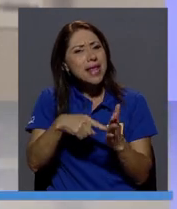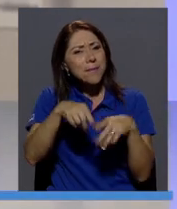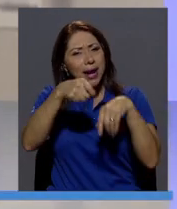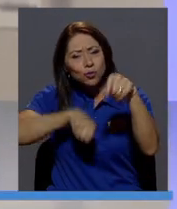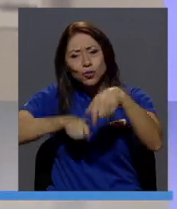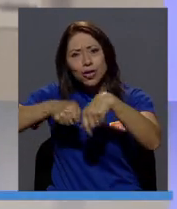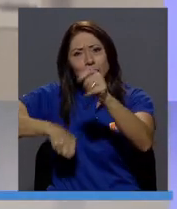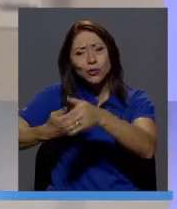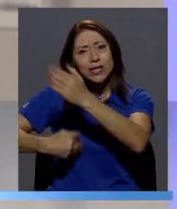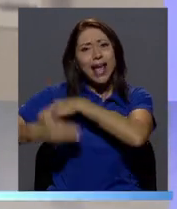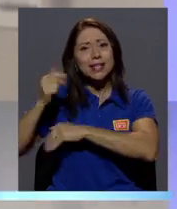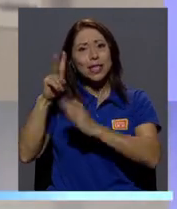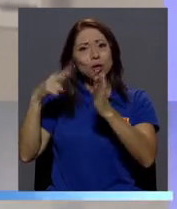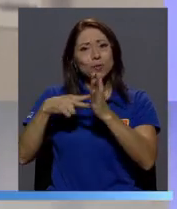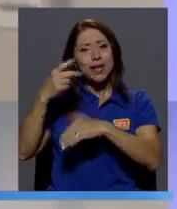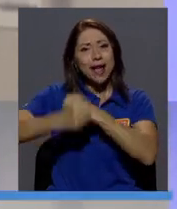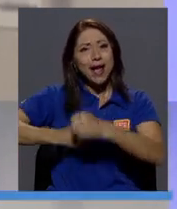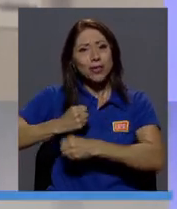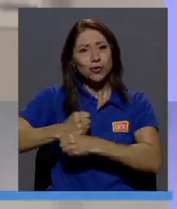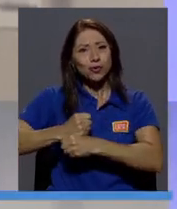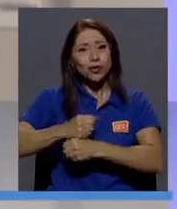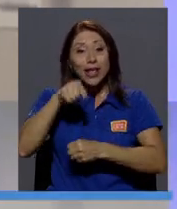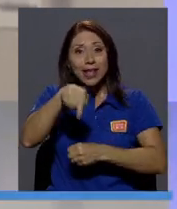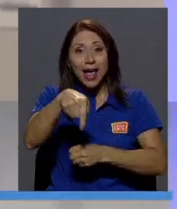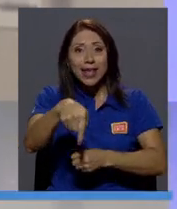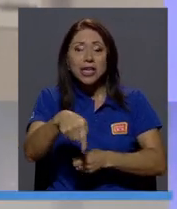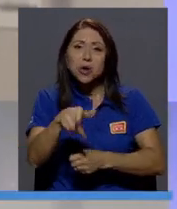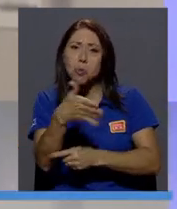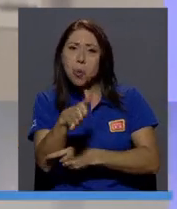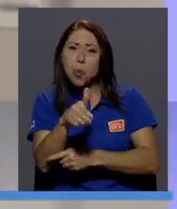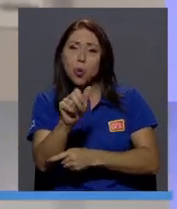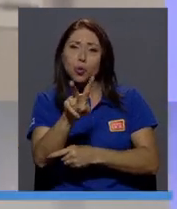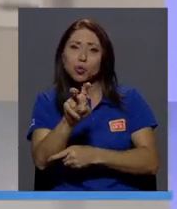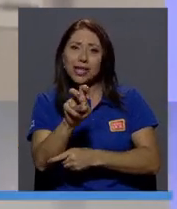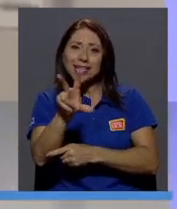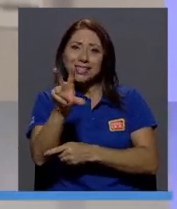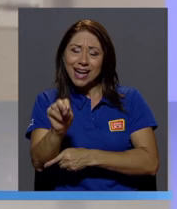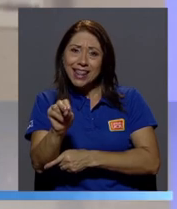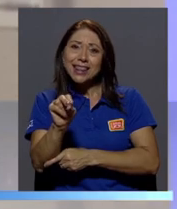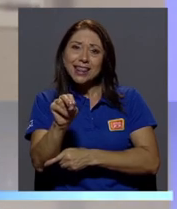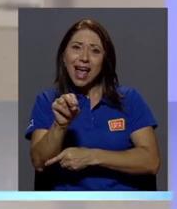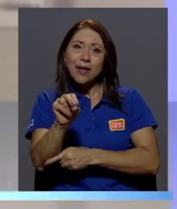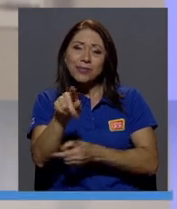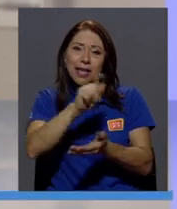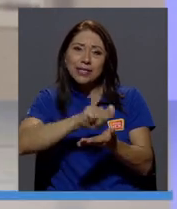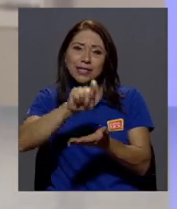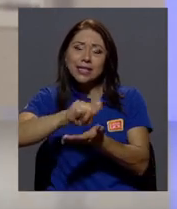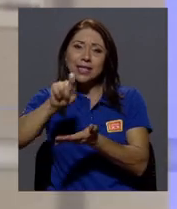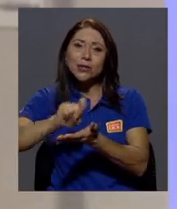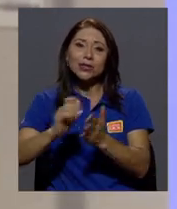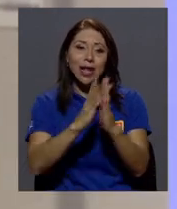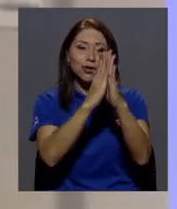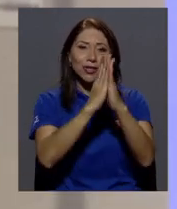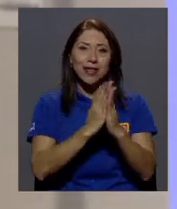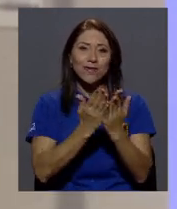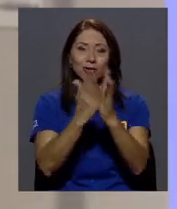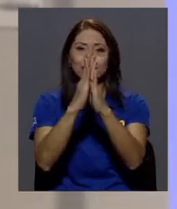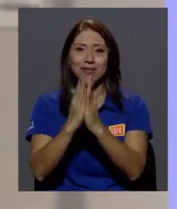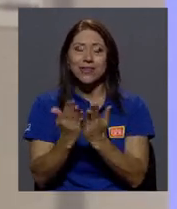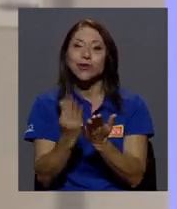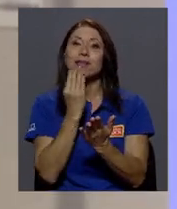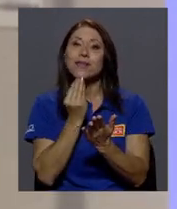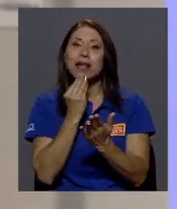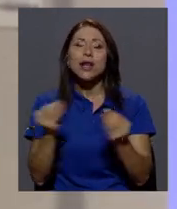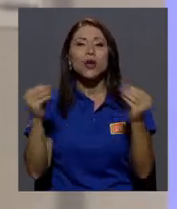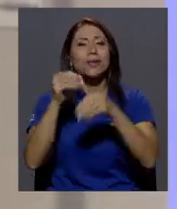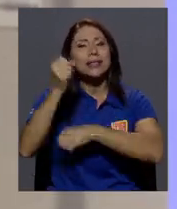2000 años y entre ellos tenemos unos 230 manuscritos de los libros bíblicos de la Biblia hebrea, los más